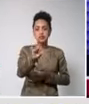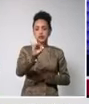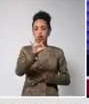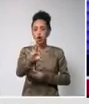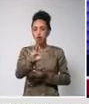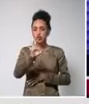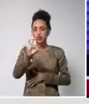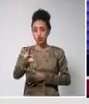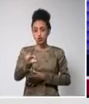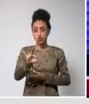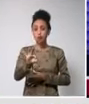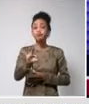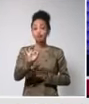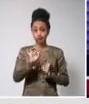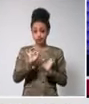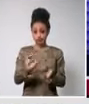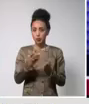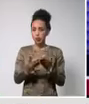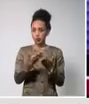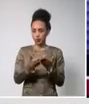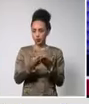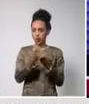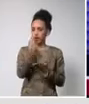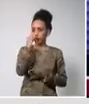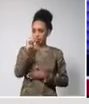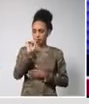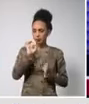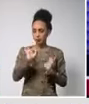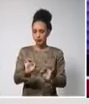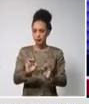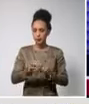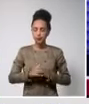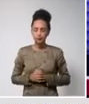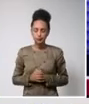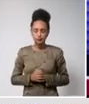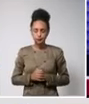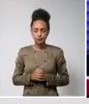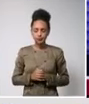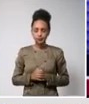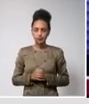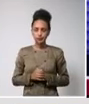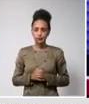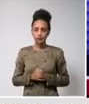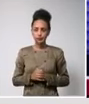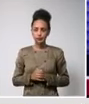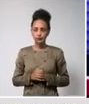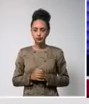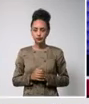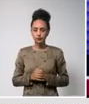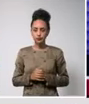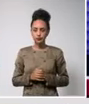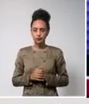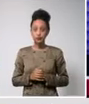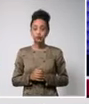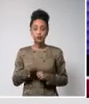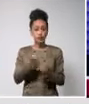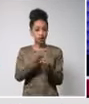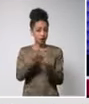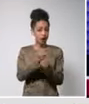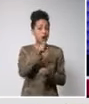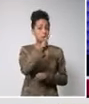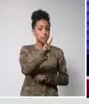19.788 muestras para el diagnóstico de la enfermedad. Se procesan en los 23